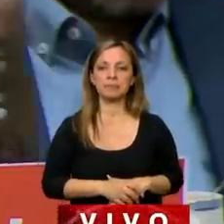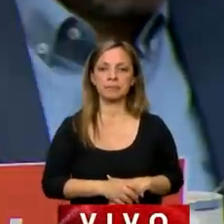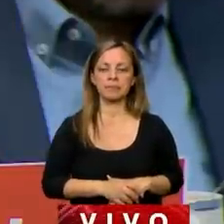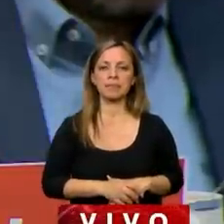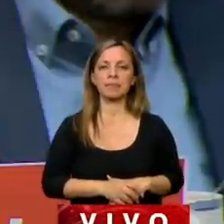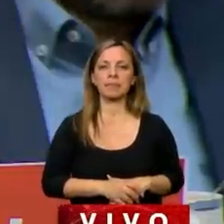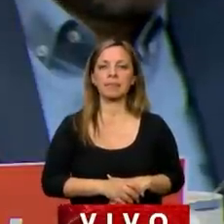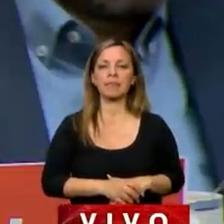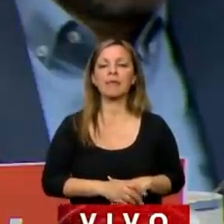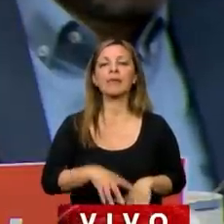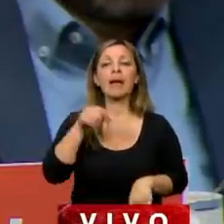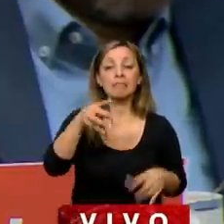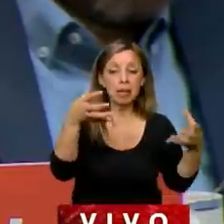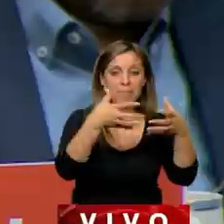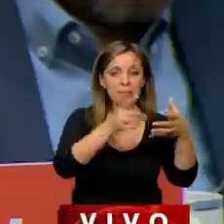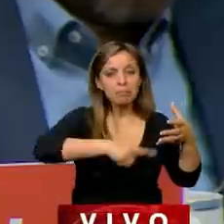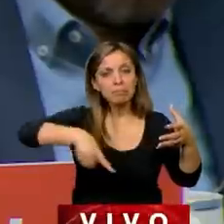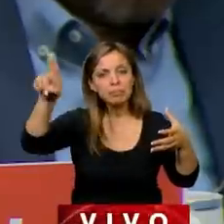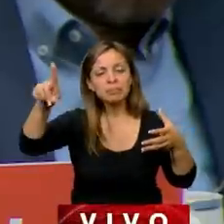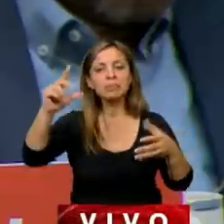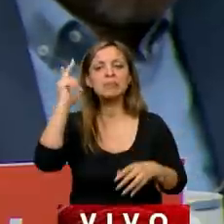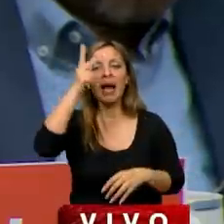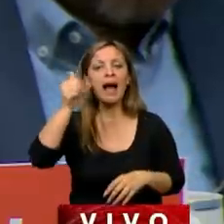esa ida de tropas a Haití